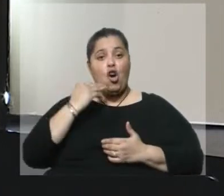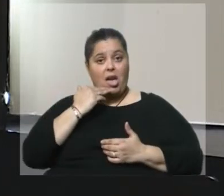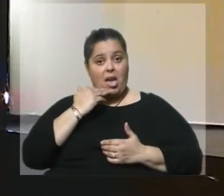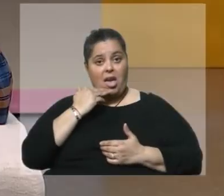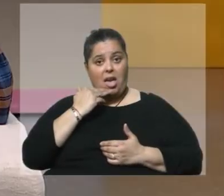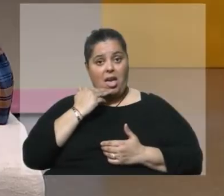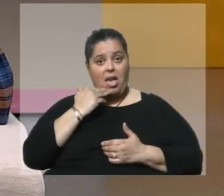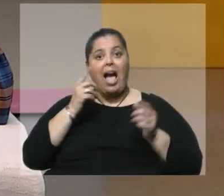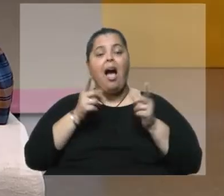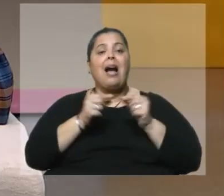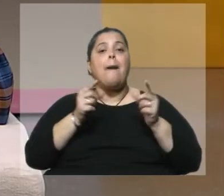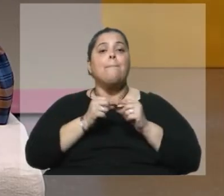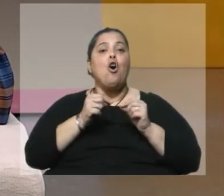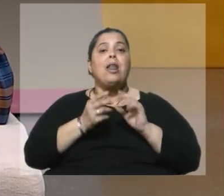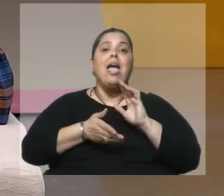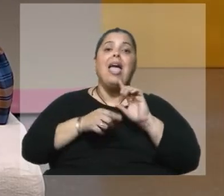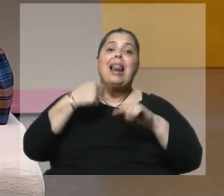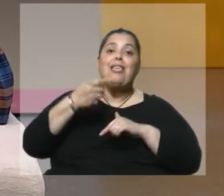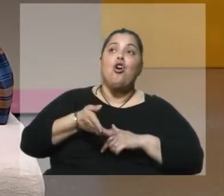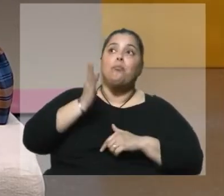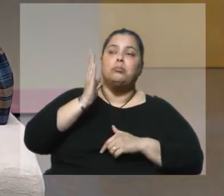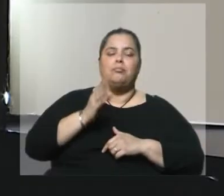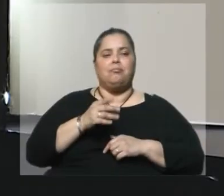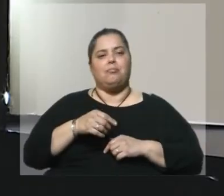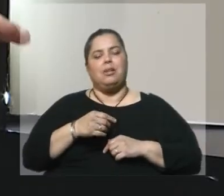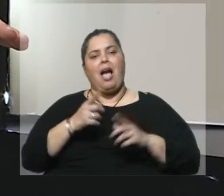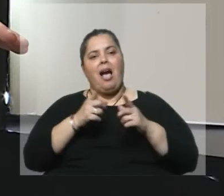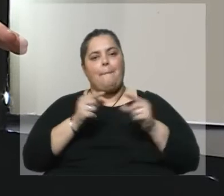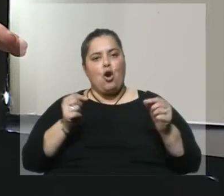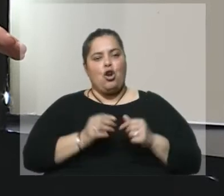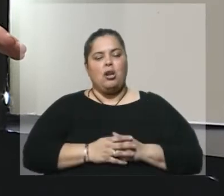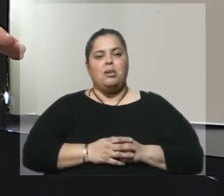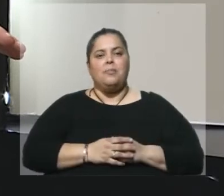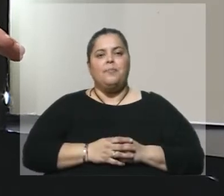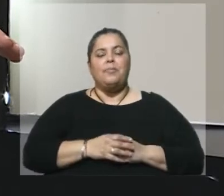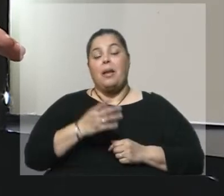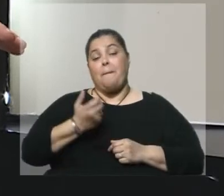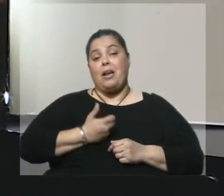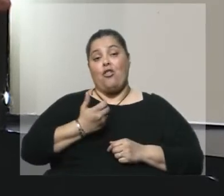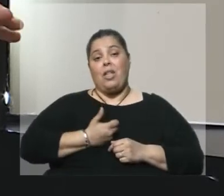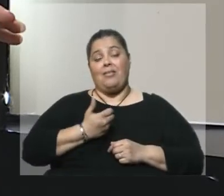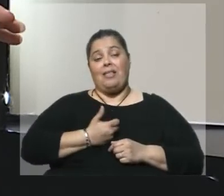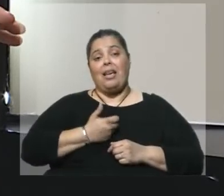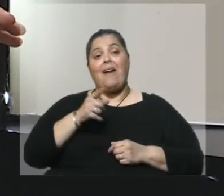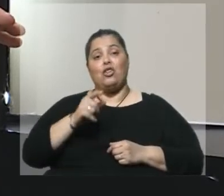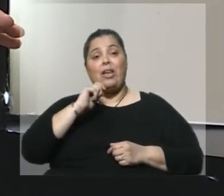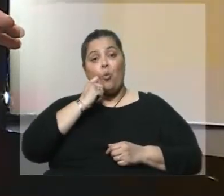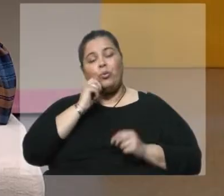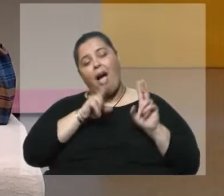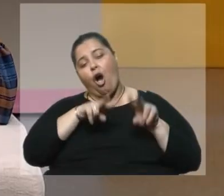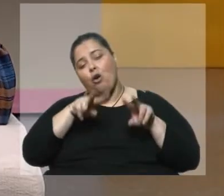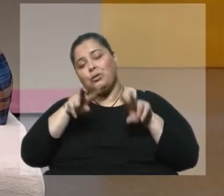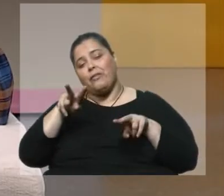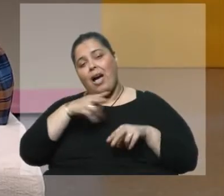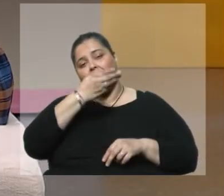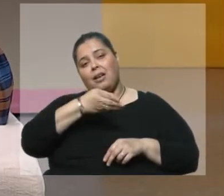Me voy a Japón el año que viene. Te vas a Japón el año que viene. Me dijiste, me contabas que te gusta observar la gente. Sí, me encantan